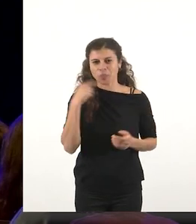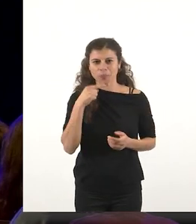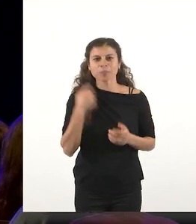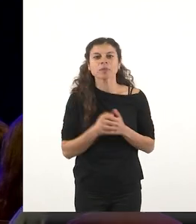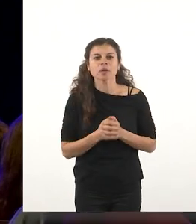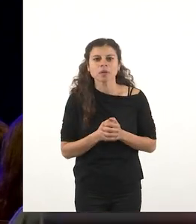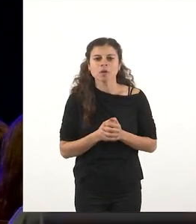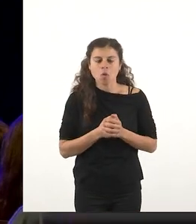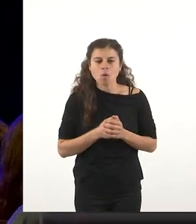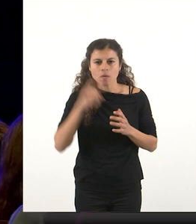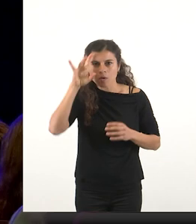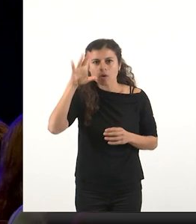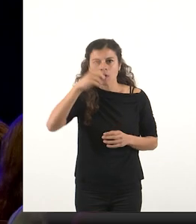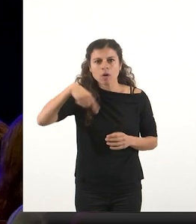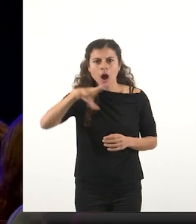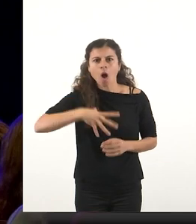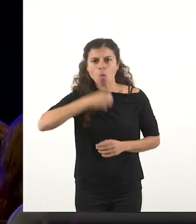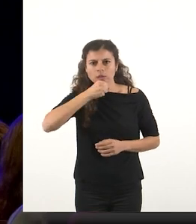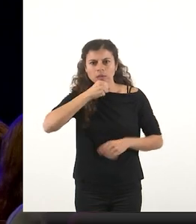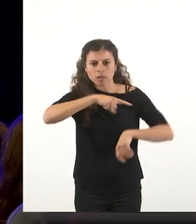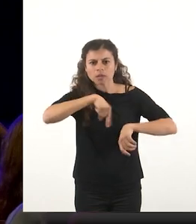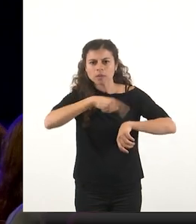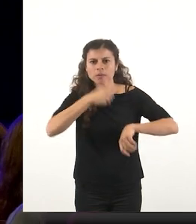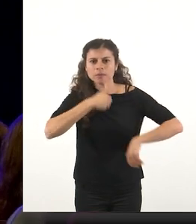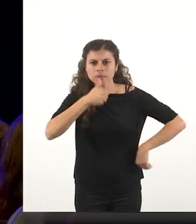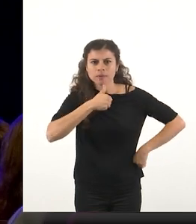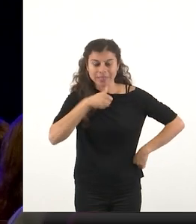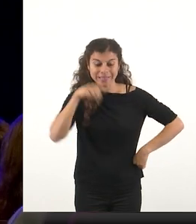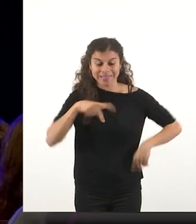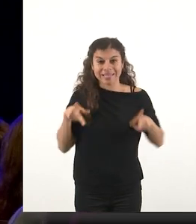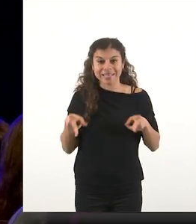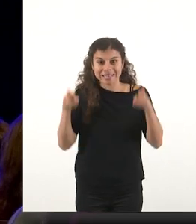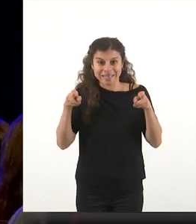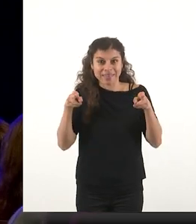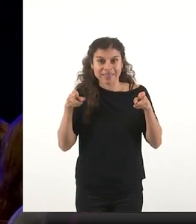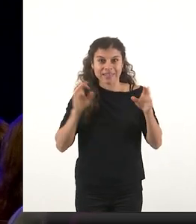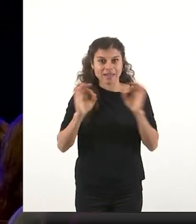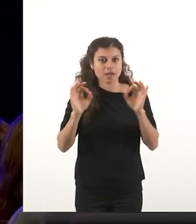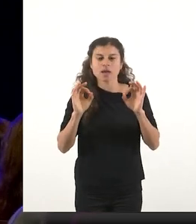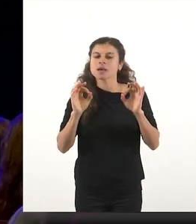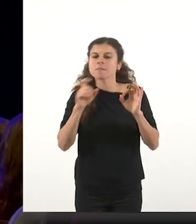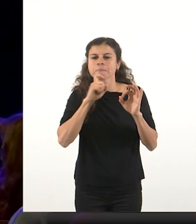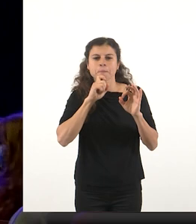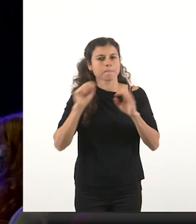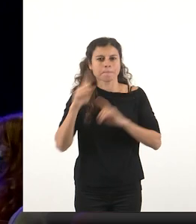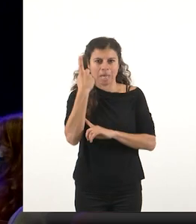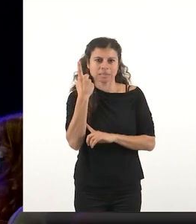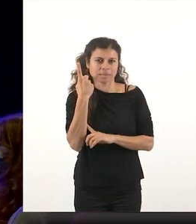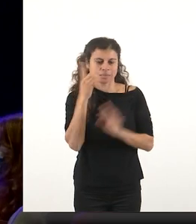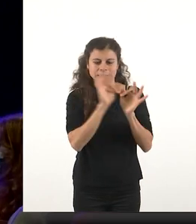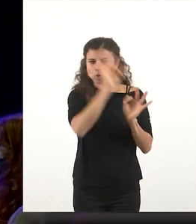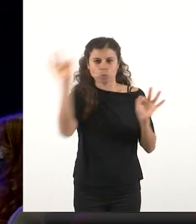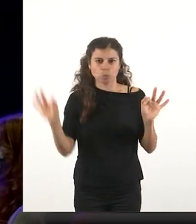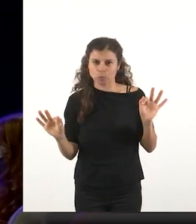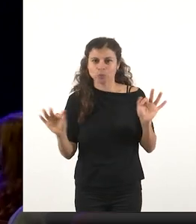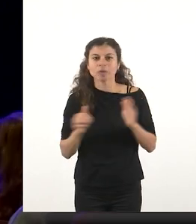¿eh? Es que vamos a distenderle un poco porque esta escena es la más complicada del monólogo. ¿Ya? Porque esta